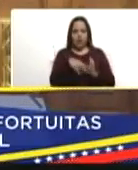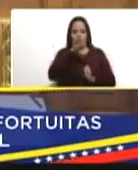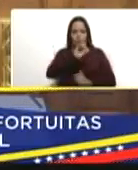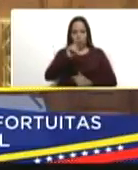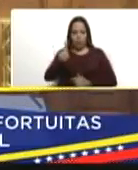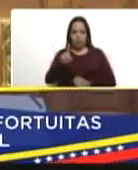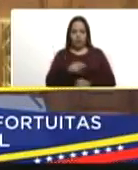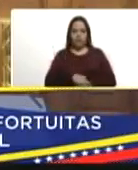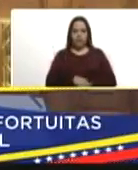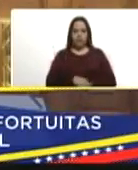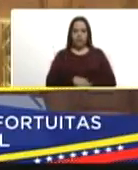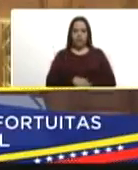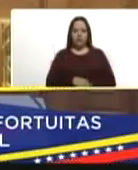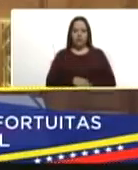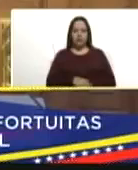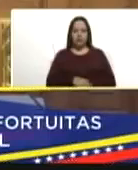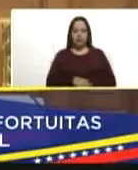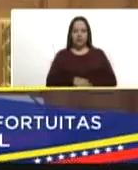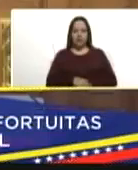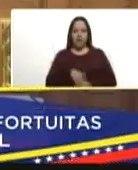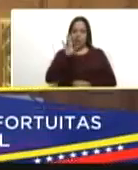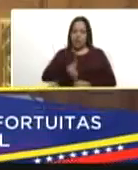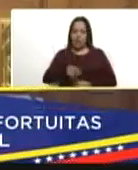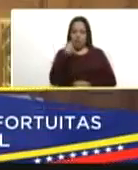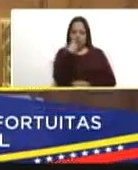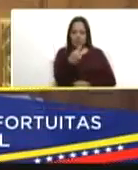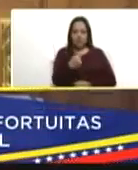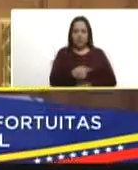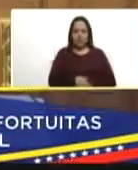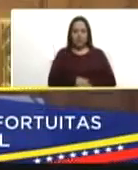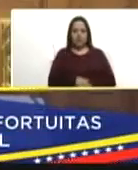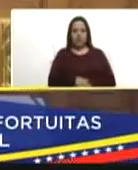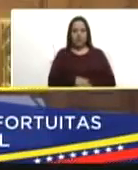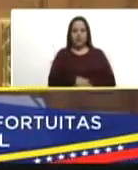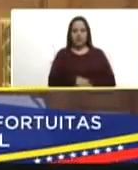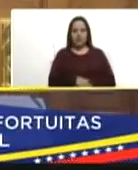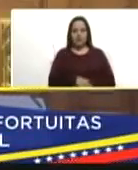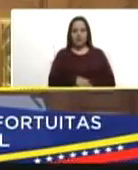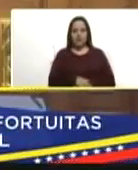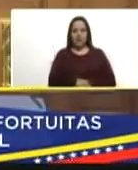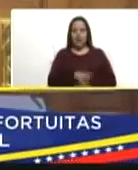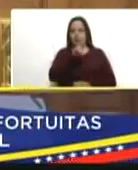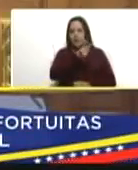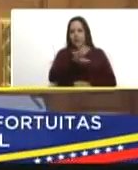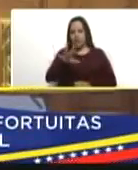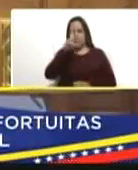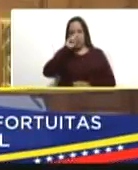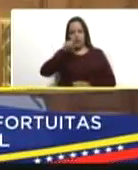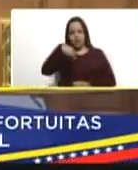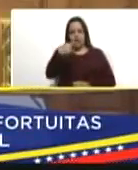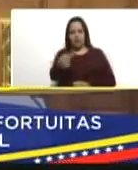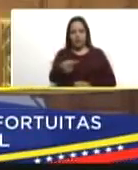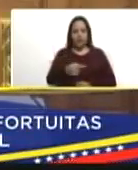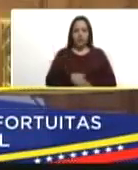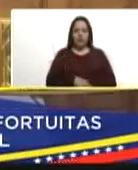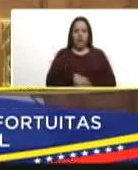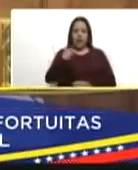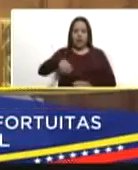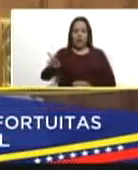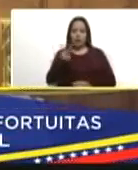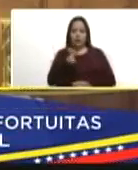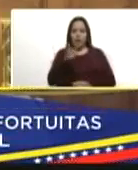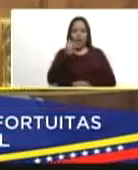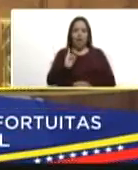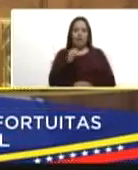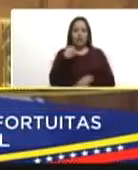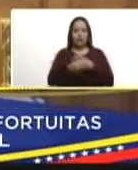2001 y tengo que decirlo HM 25 años después en Venezuela se ha